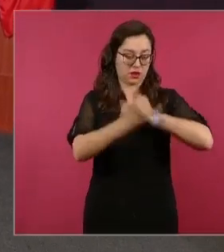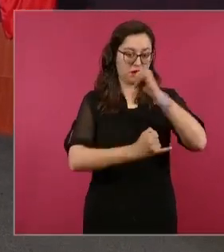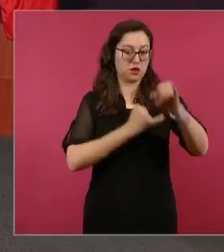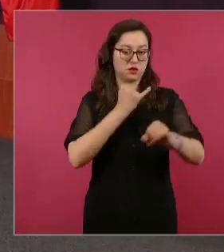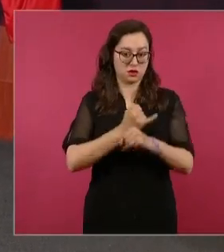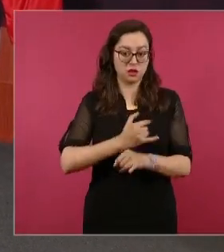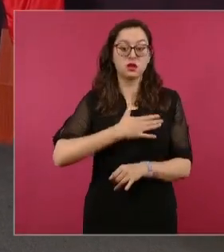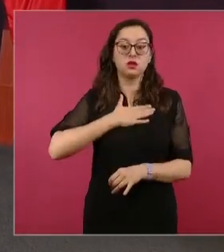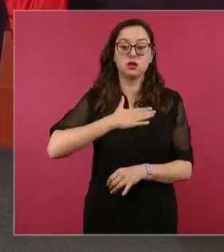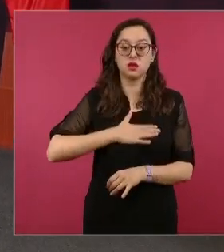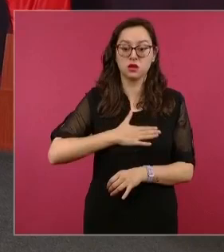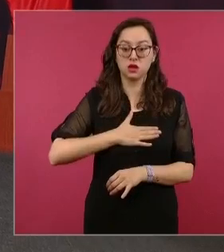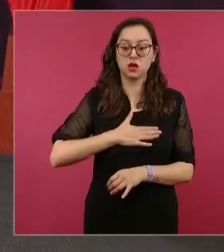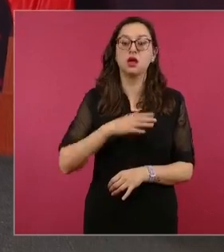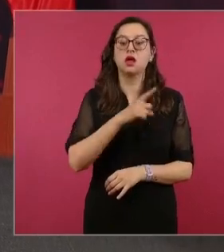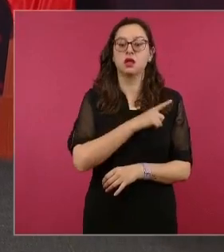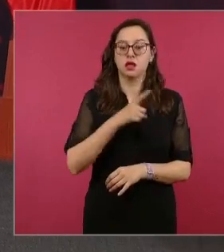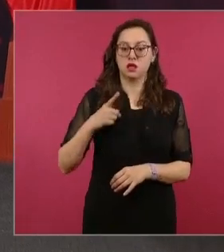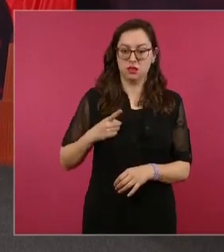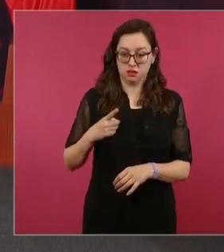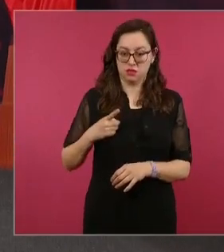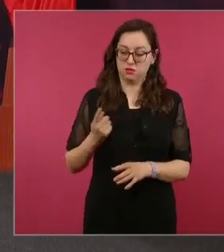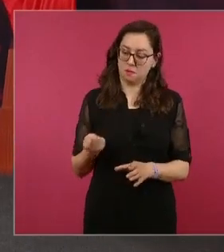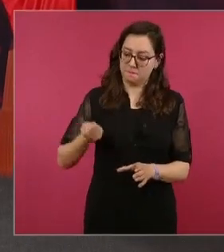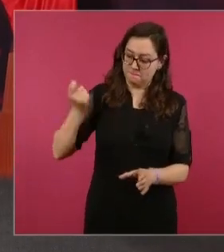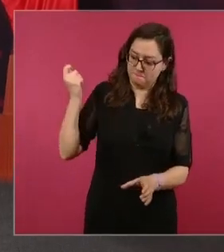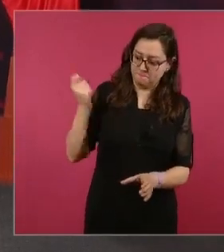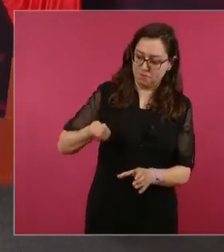Internacional resuelva sobre esto